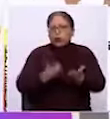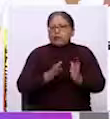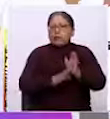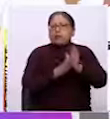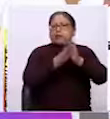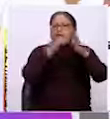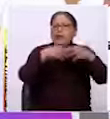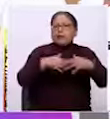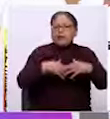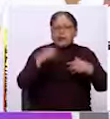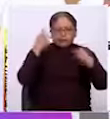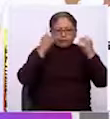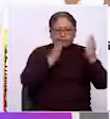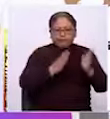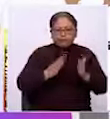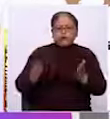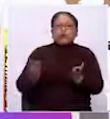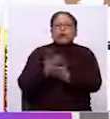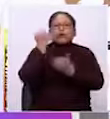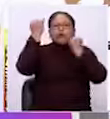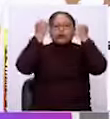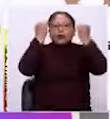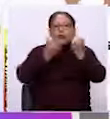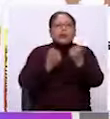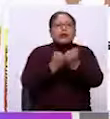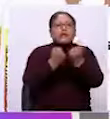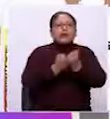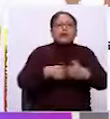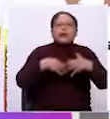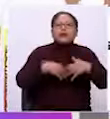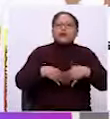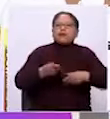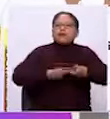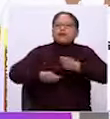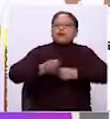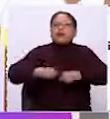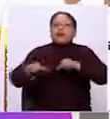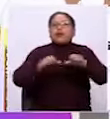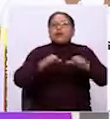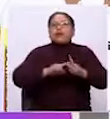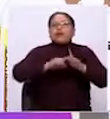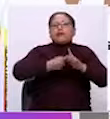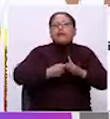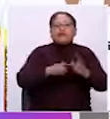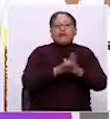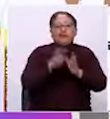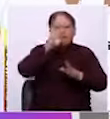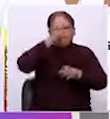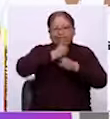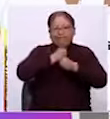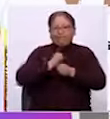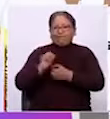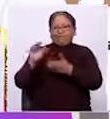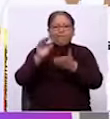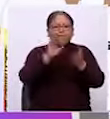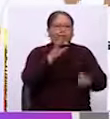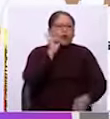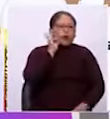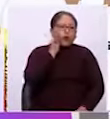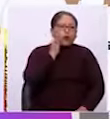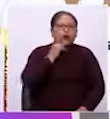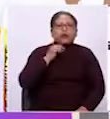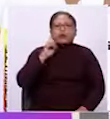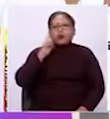está vendiendo muy muy bien hemos arrancado con alguna una actividad que es la distribución de productos frescos entre frutas tubérculos y